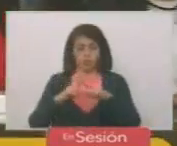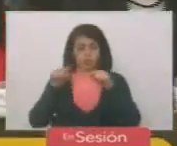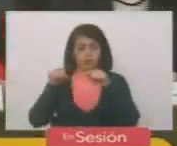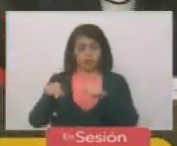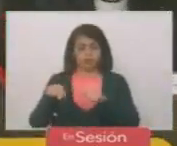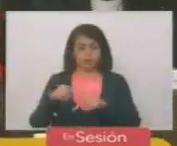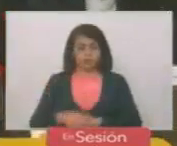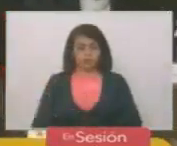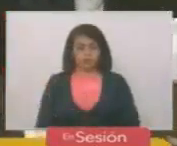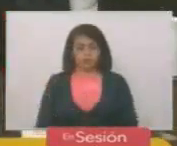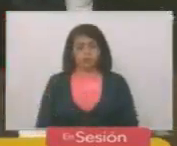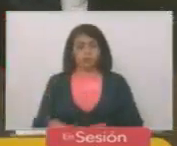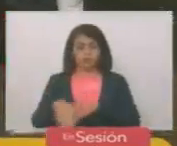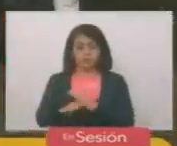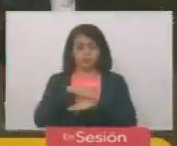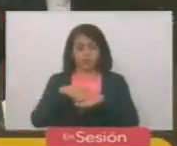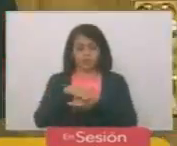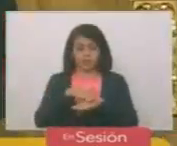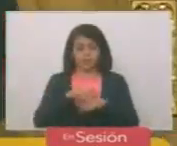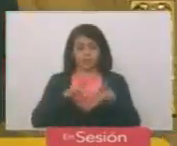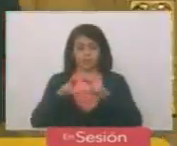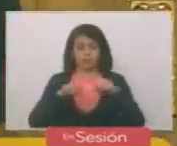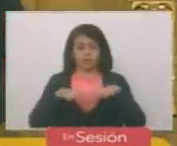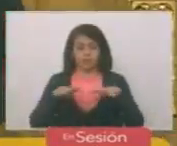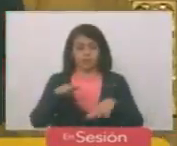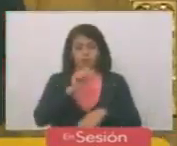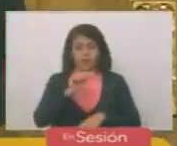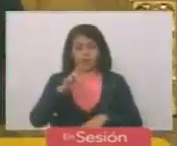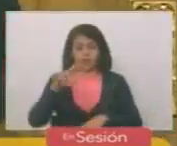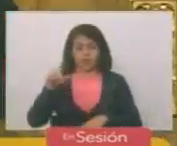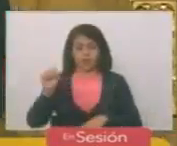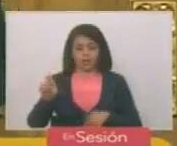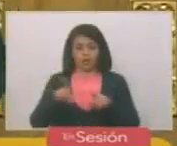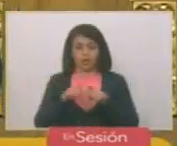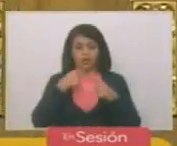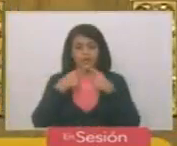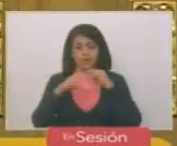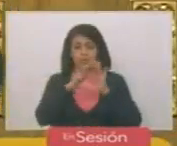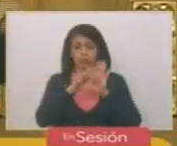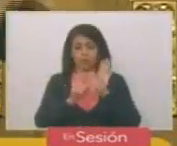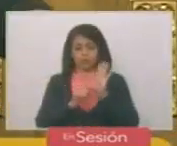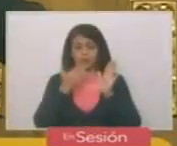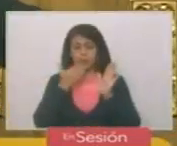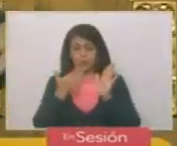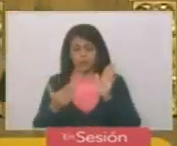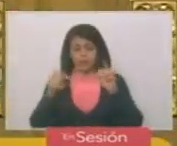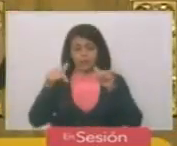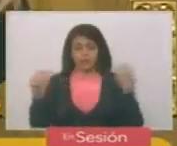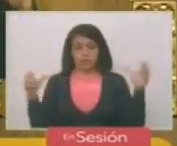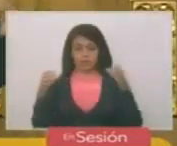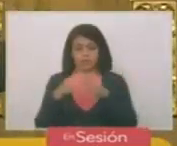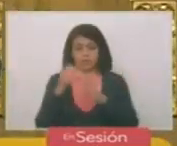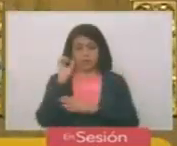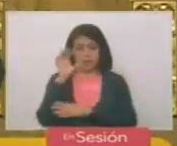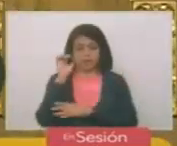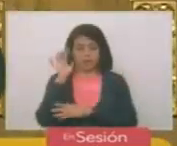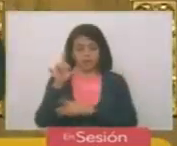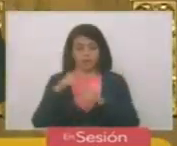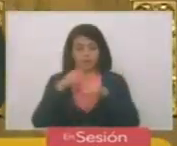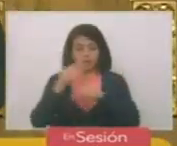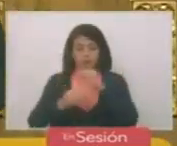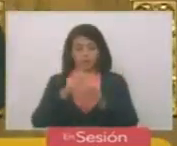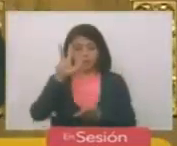a el canciller Tortosa, que se solicita, como lo establece la Constitución, que esta plenaria, que esta asamblea